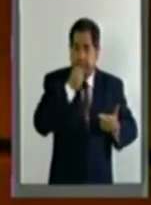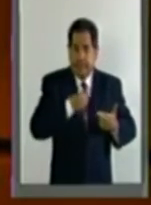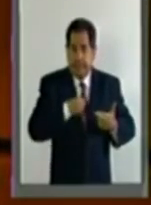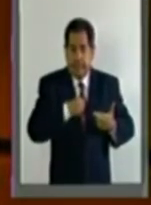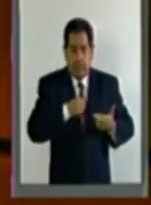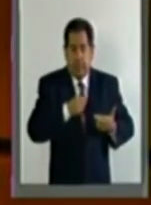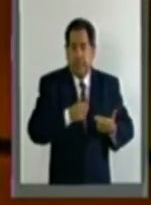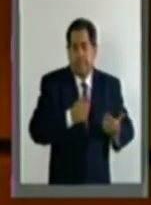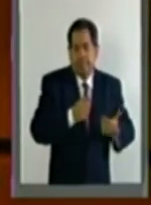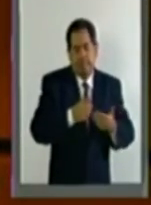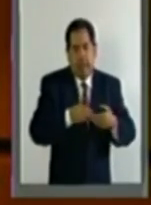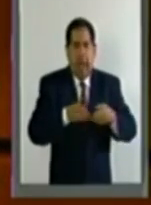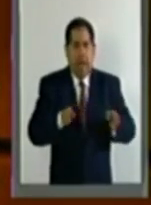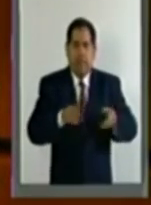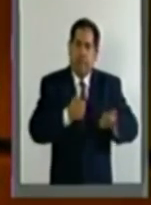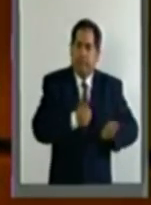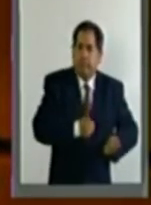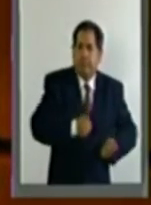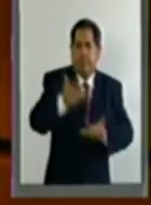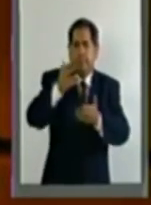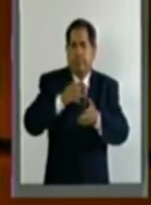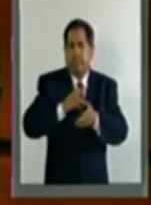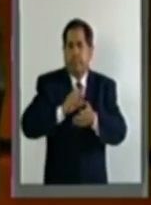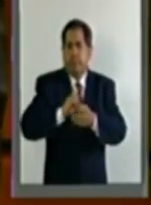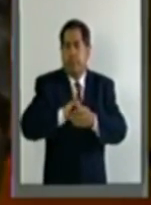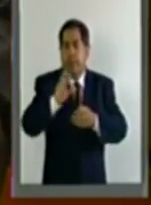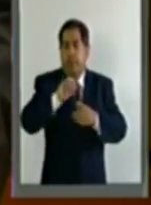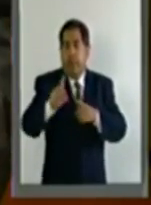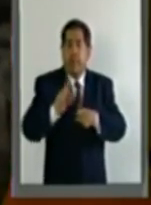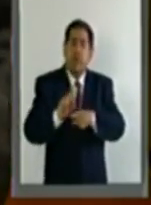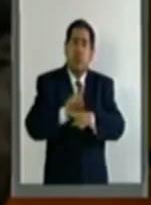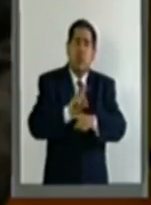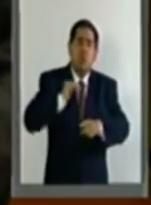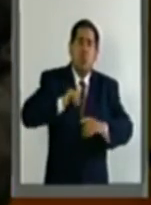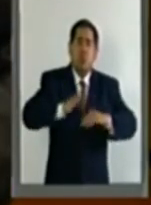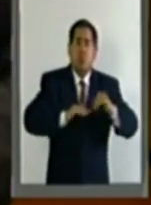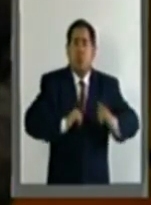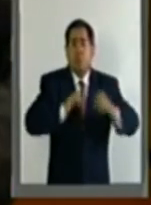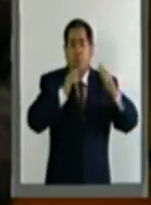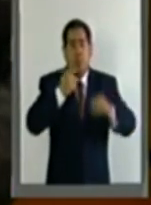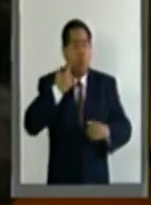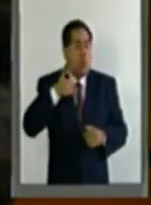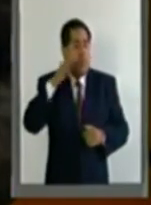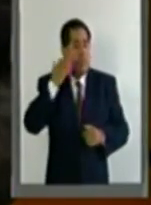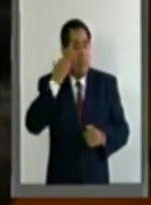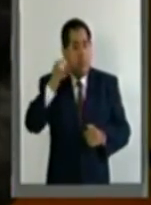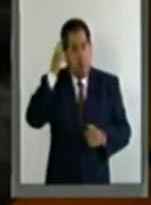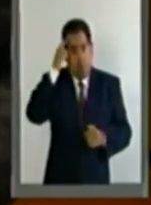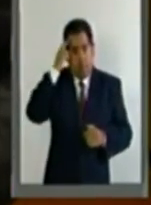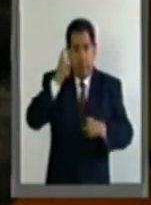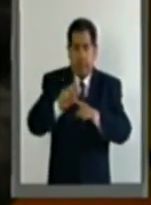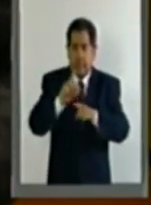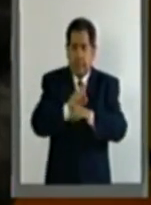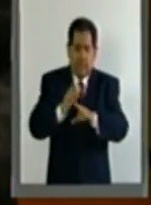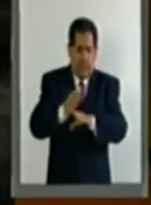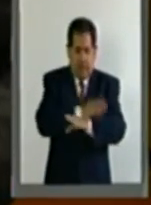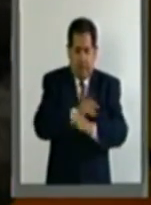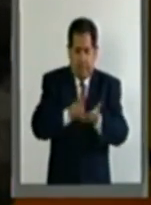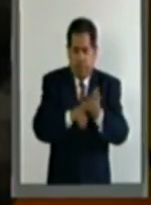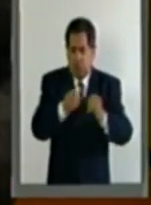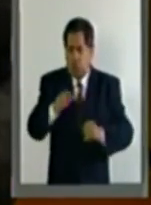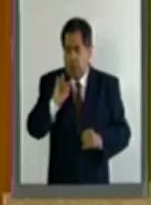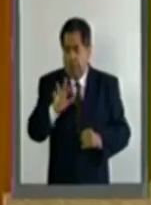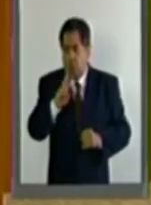se hicieron con proyectos desde don Porfirio Díaz y que están desde antes de